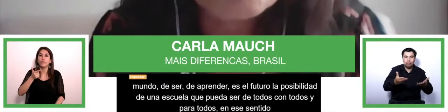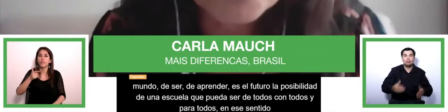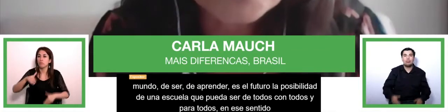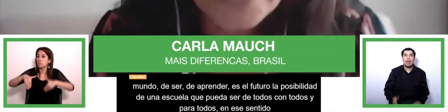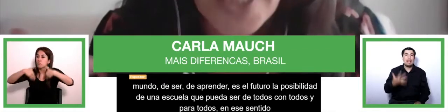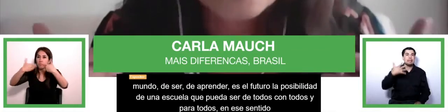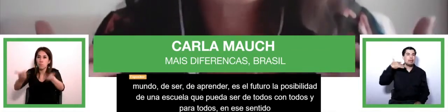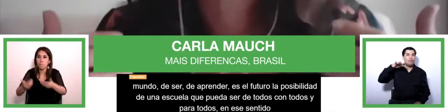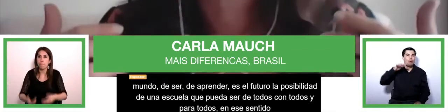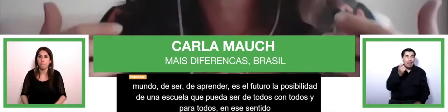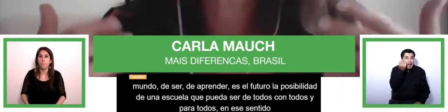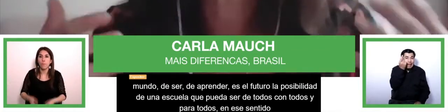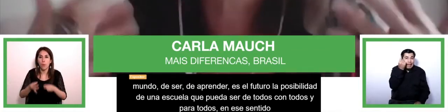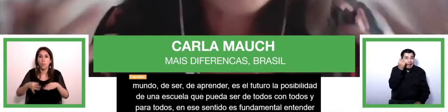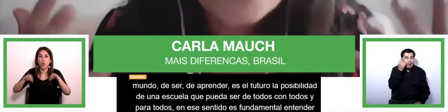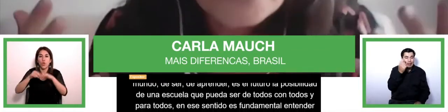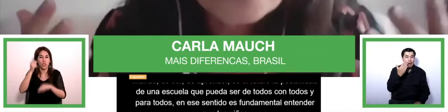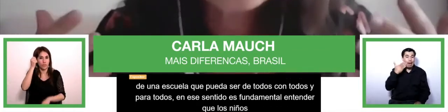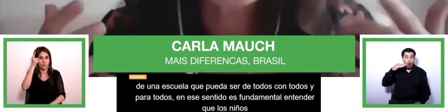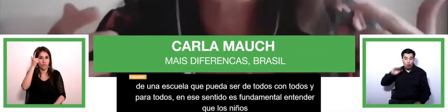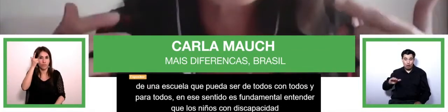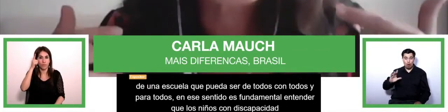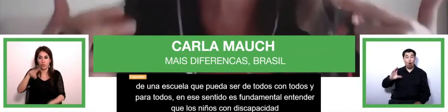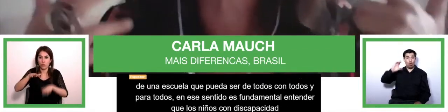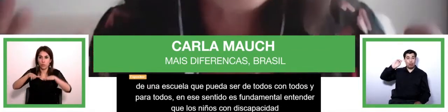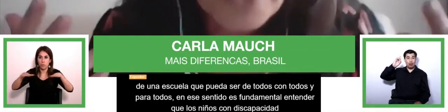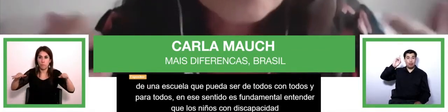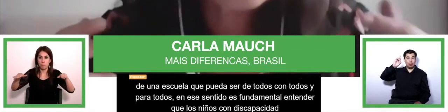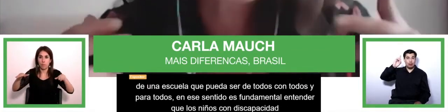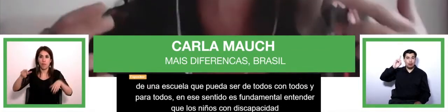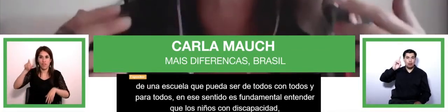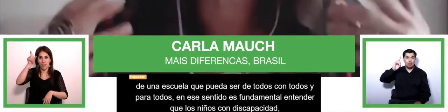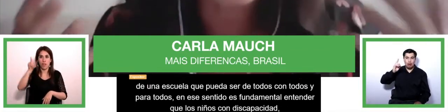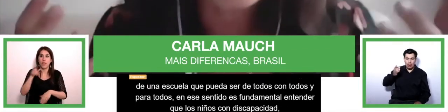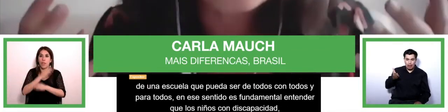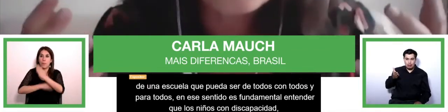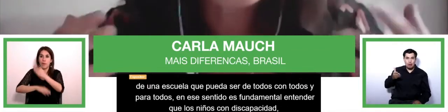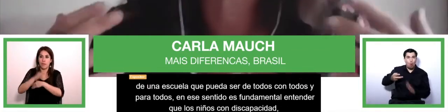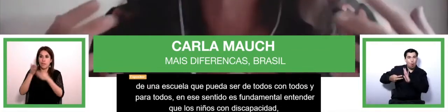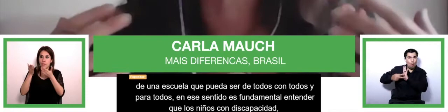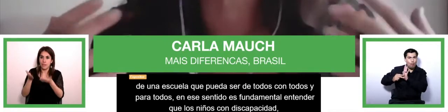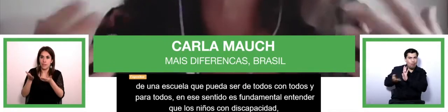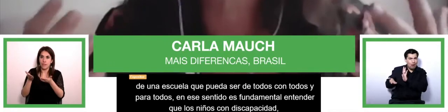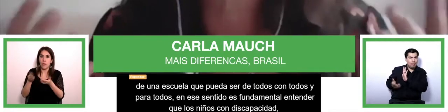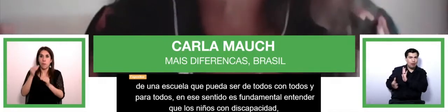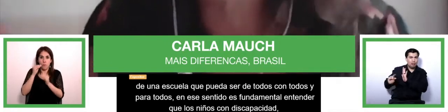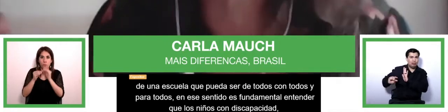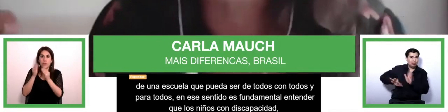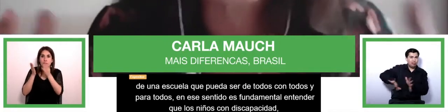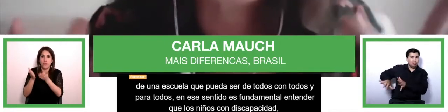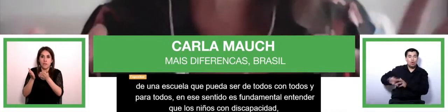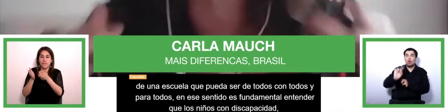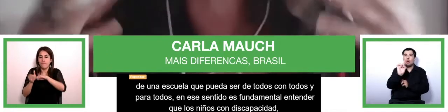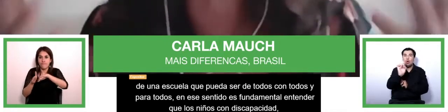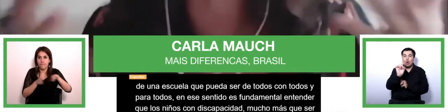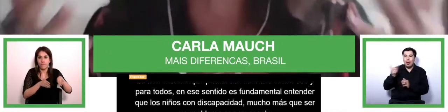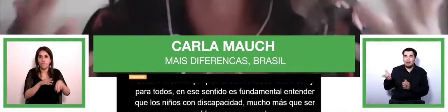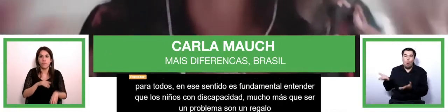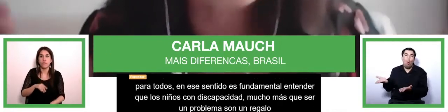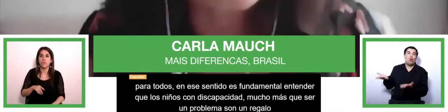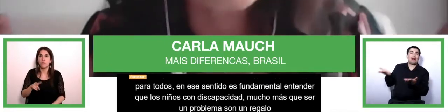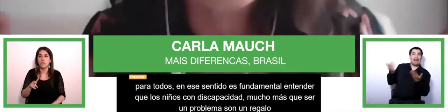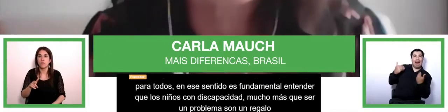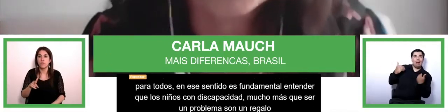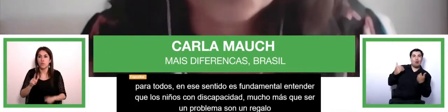niños con discapacidad, mucho más do que ser un problema, son un regalo para que nosotros educadores